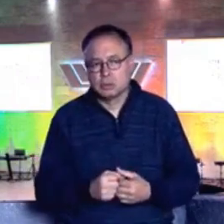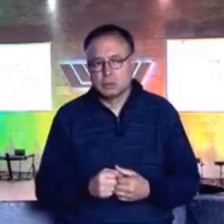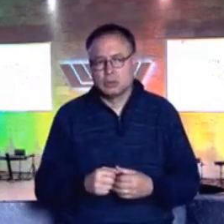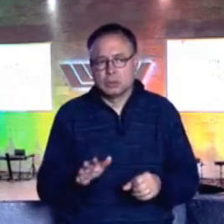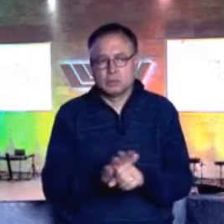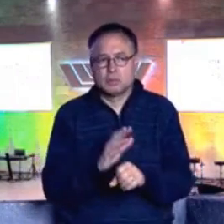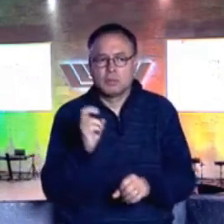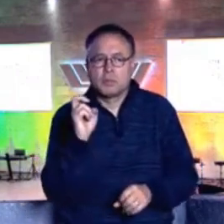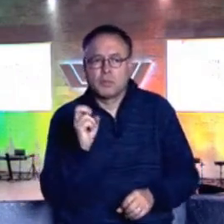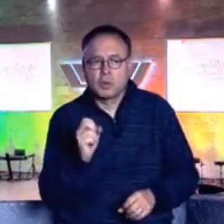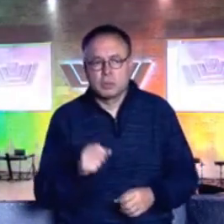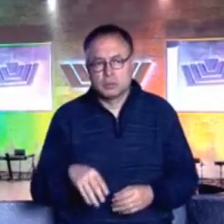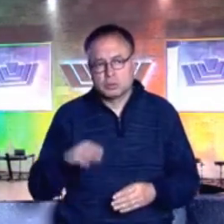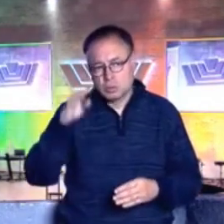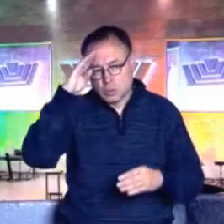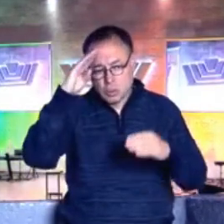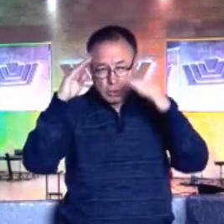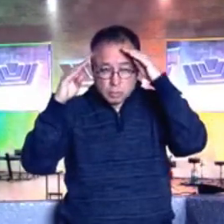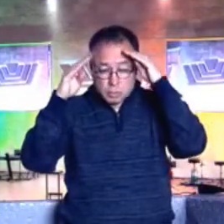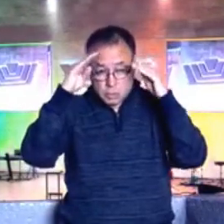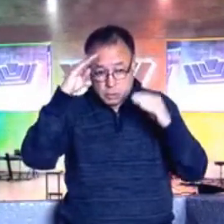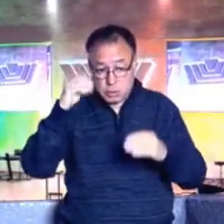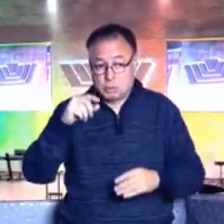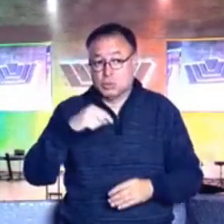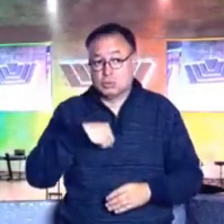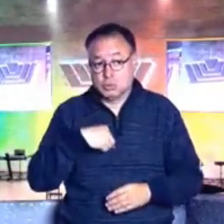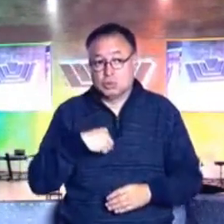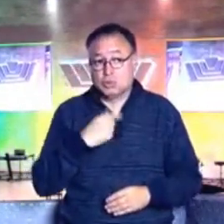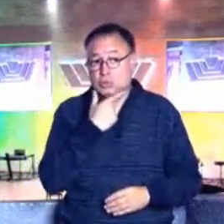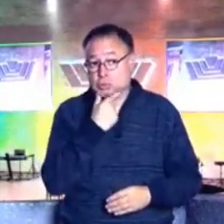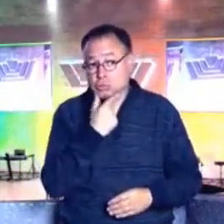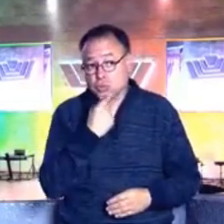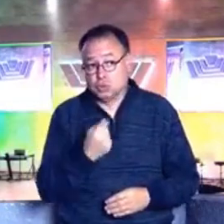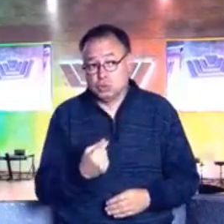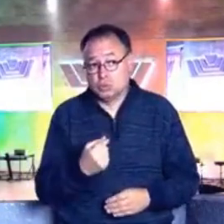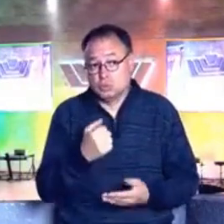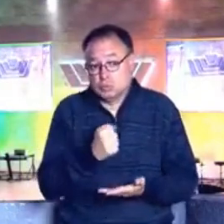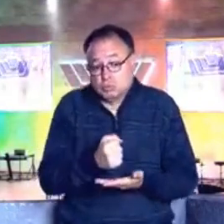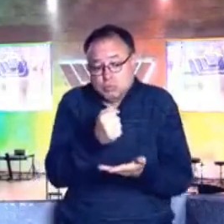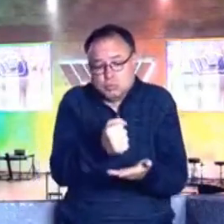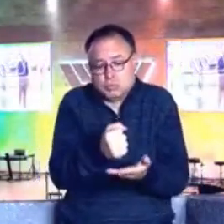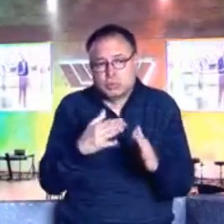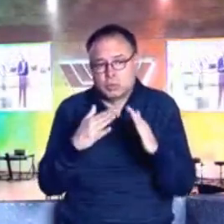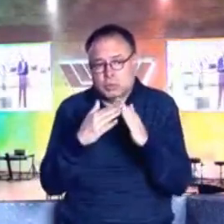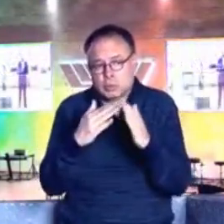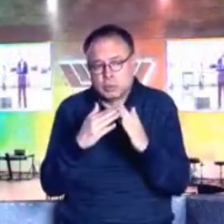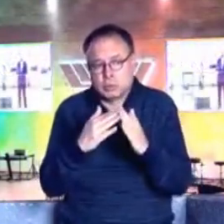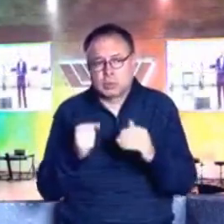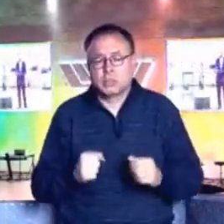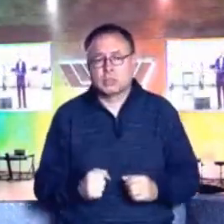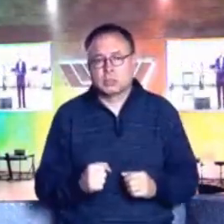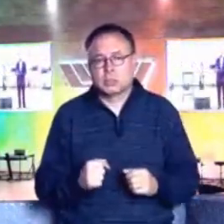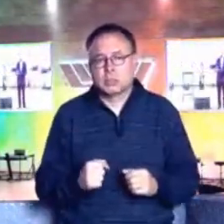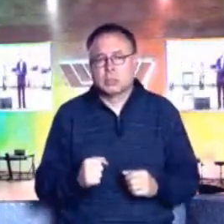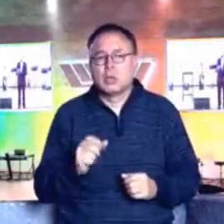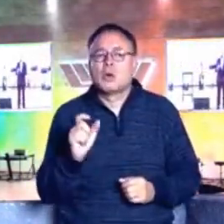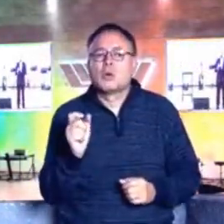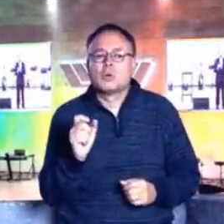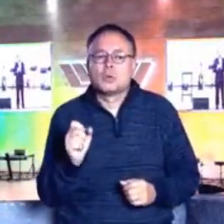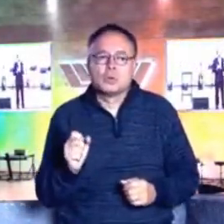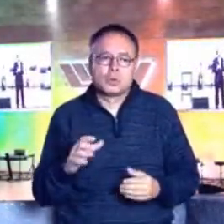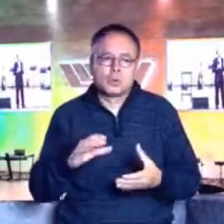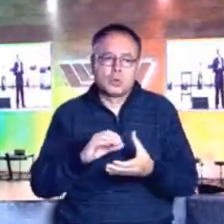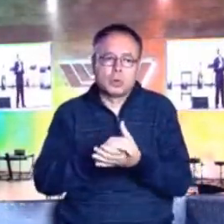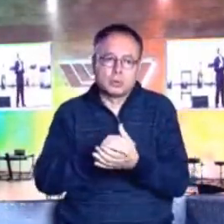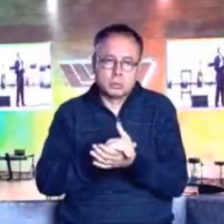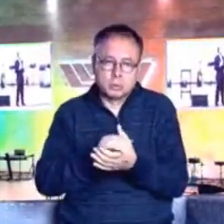en nosotros como proveedores en nuestra casa pues nosotros tenemos un compromiso el día que nos casamos especialmente Los